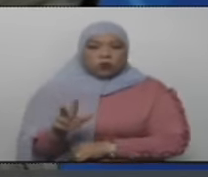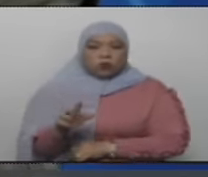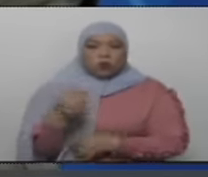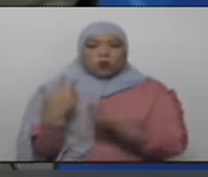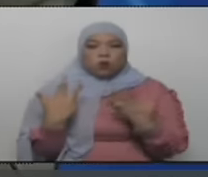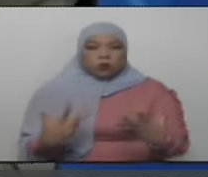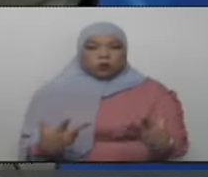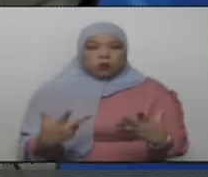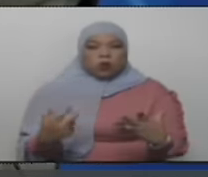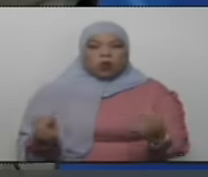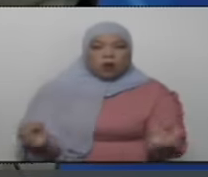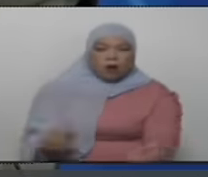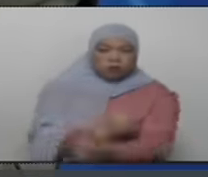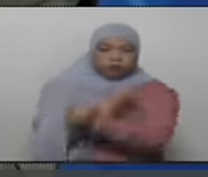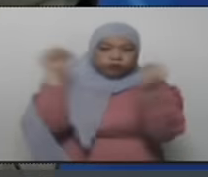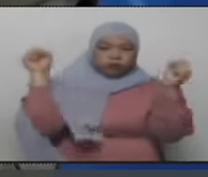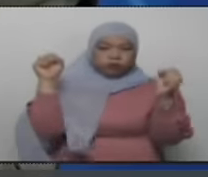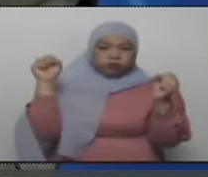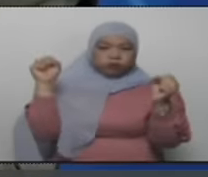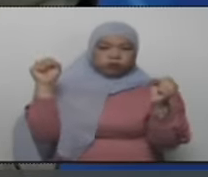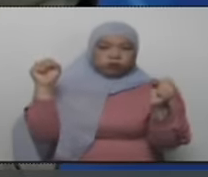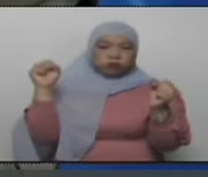8 explosiones